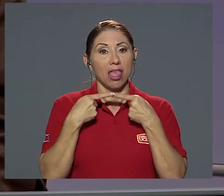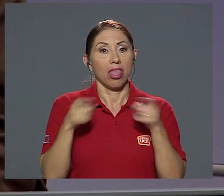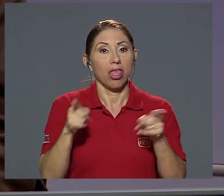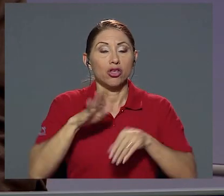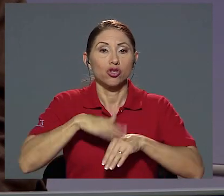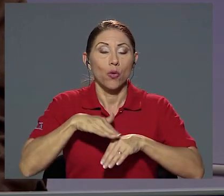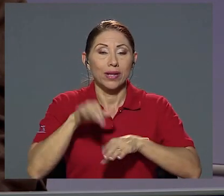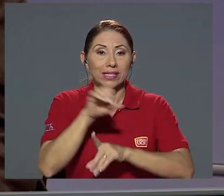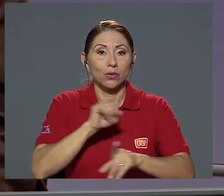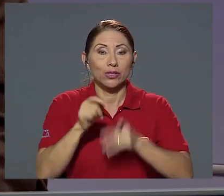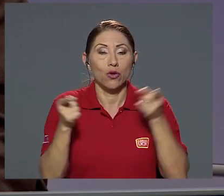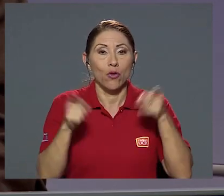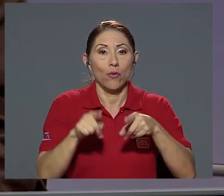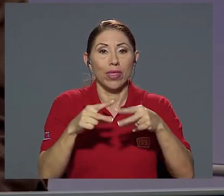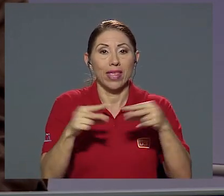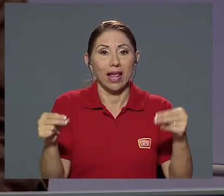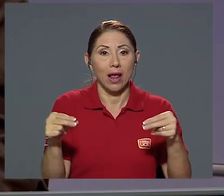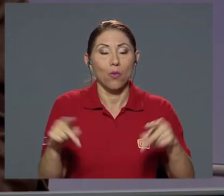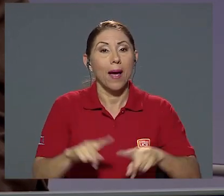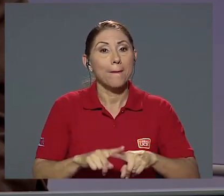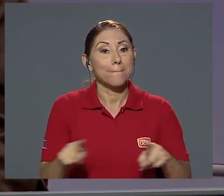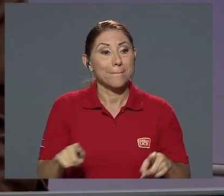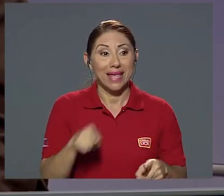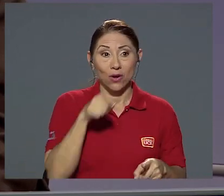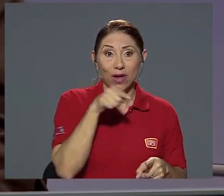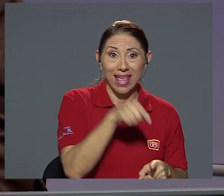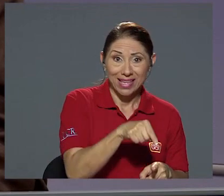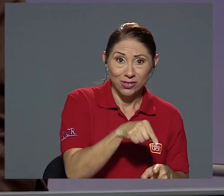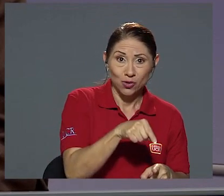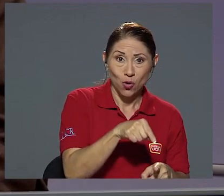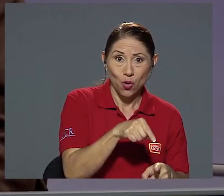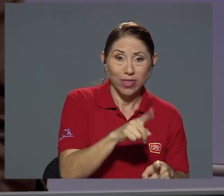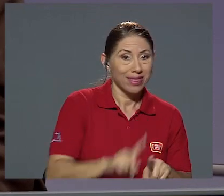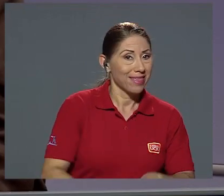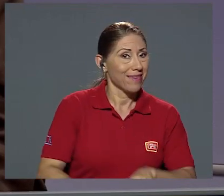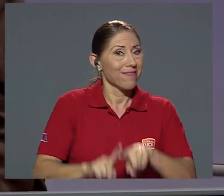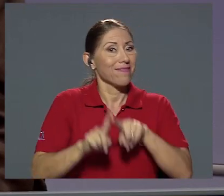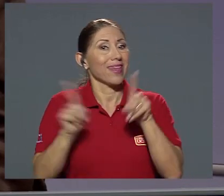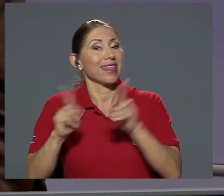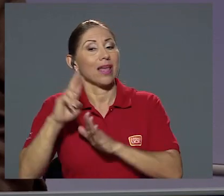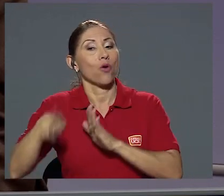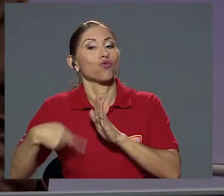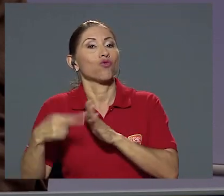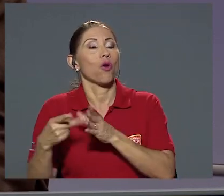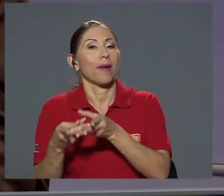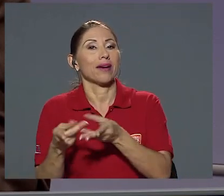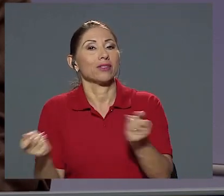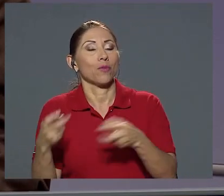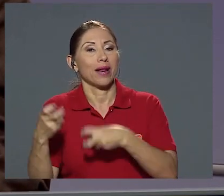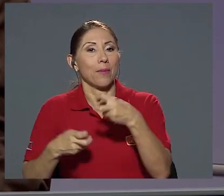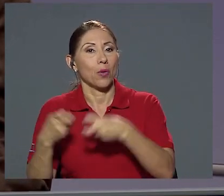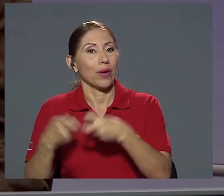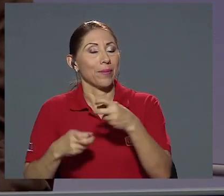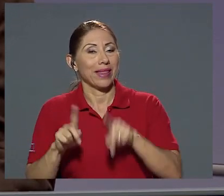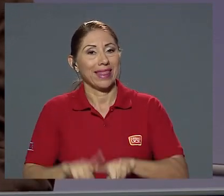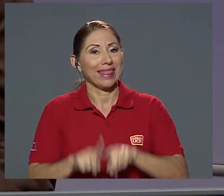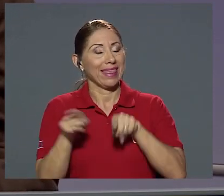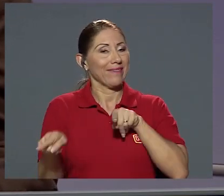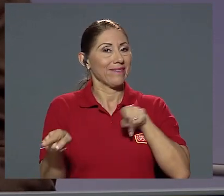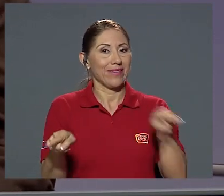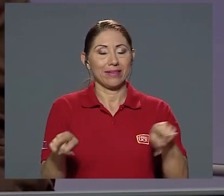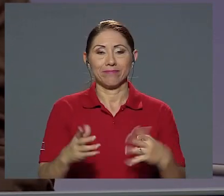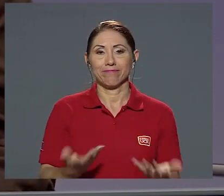situación de Nicaragua, pero de eso a realmente jugar un rol para resolver la problemática hay un mundo